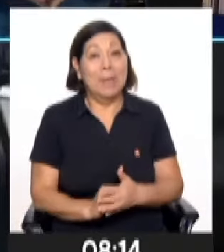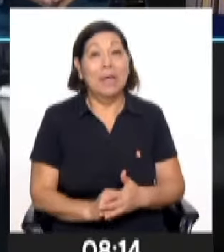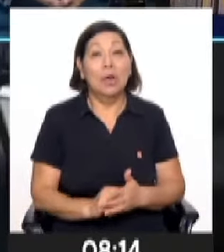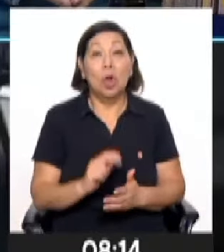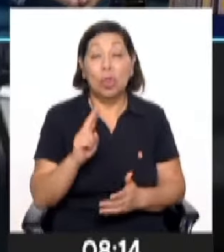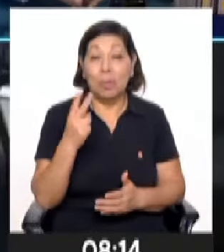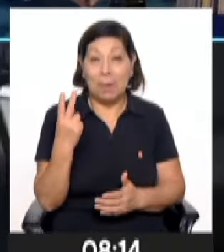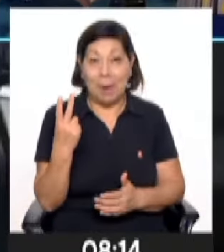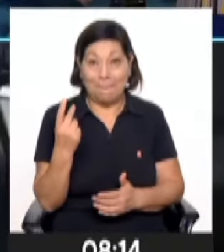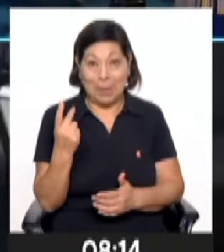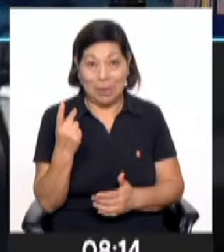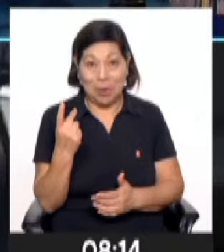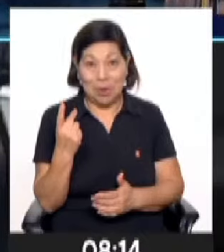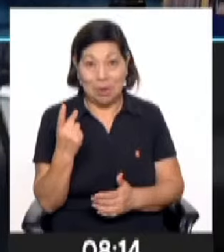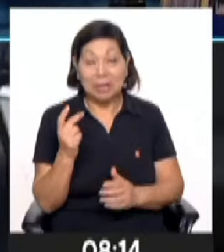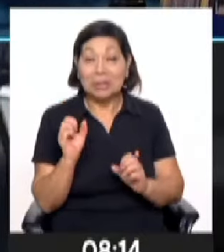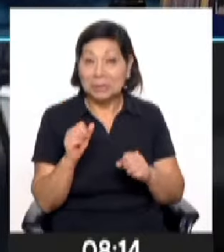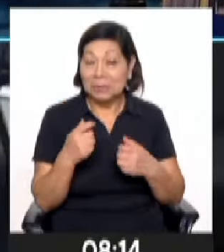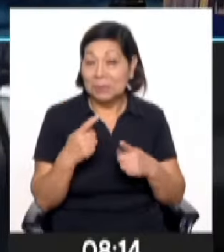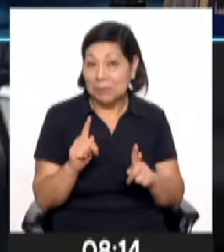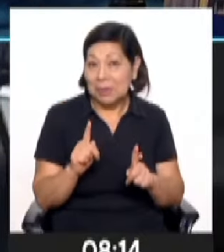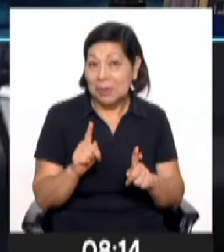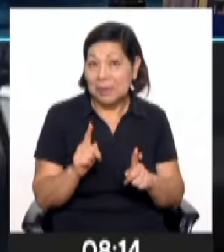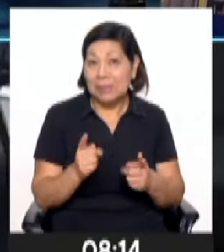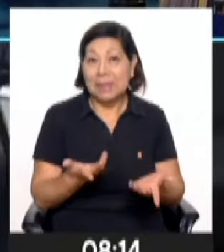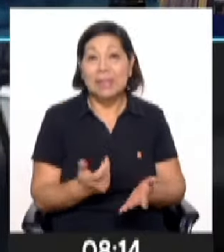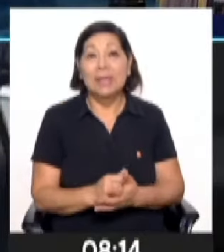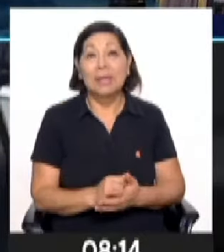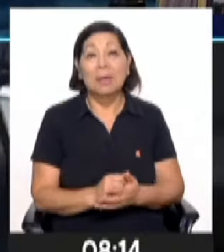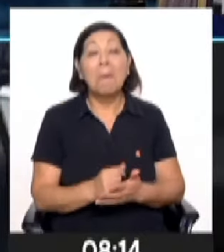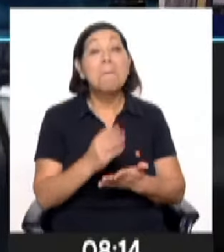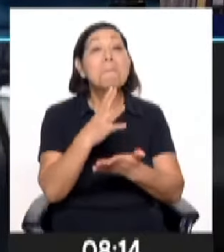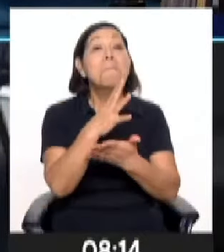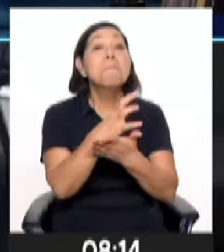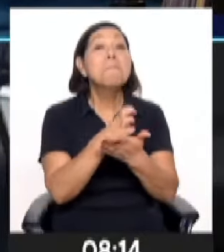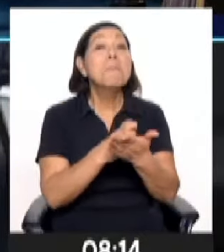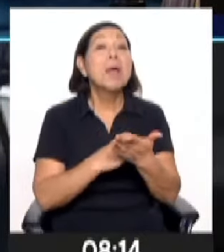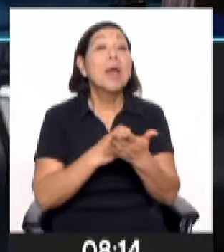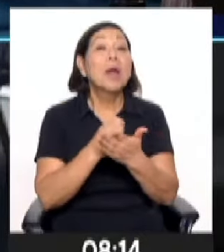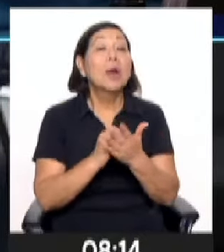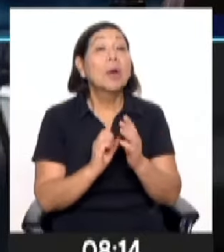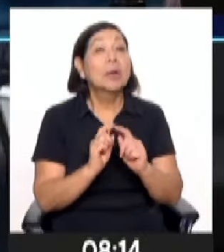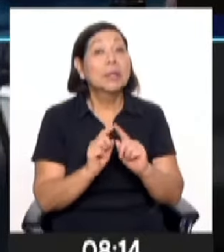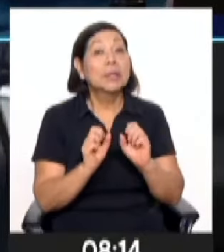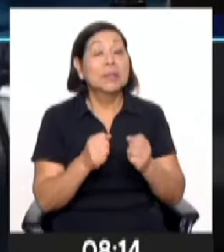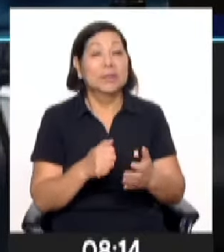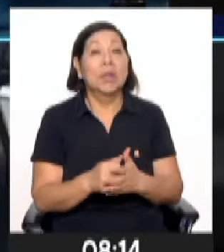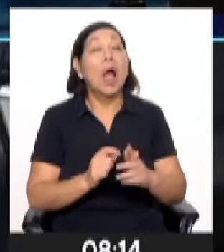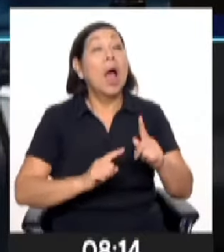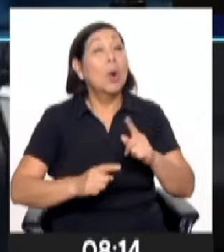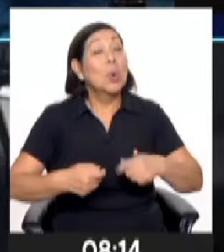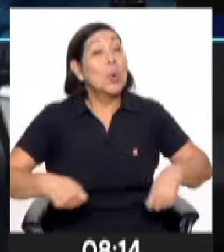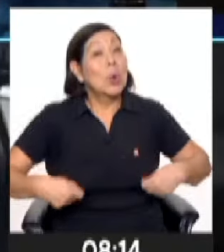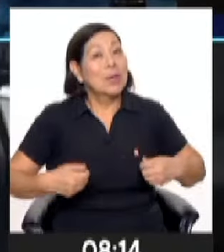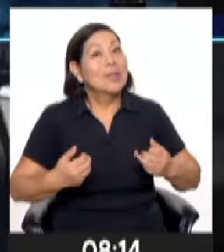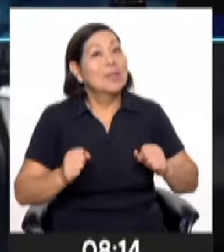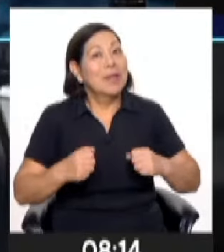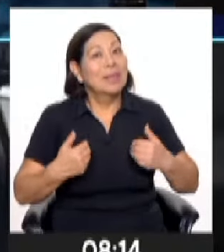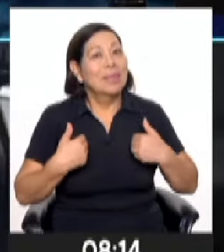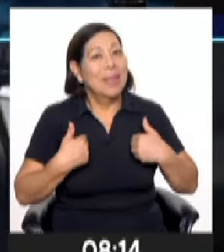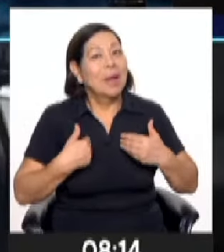Desde 2021 se permite deducir, vamos a decirlo así, considerar algunos gastos que